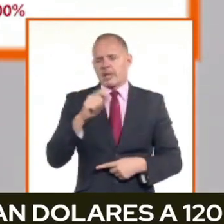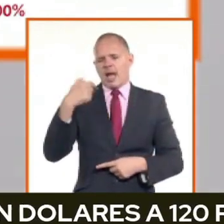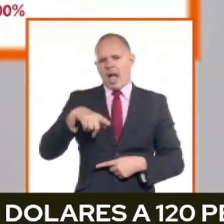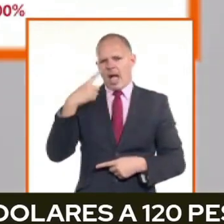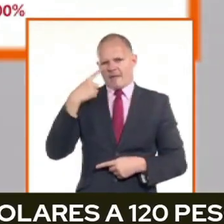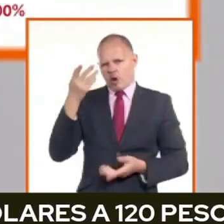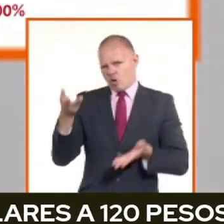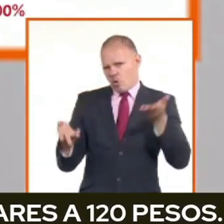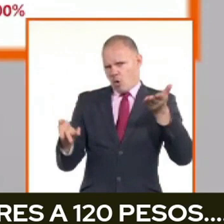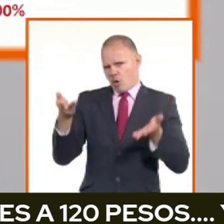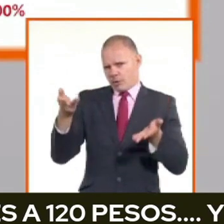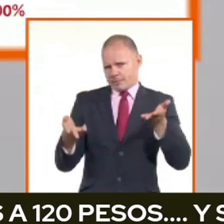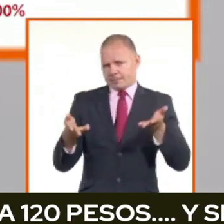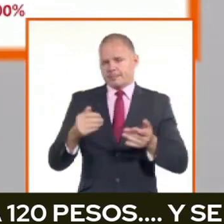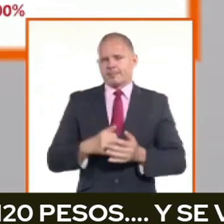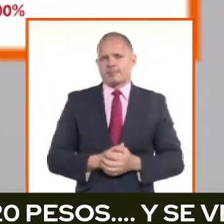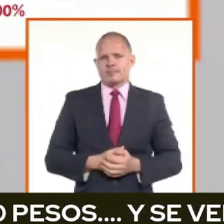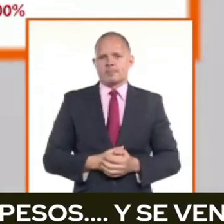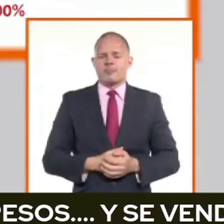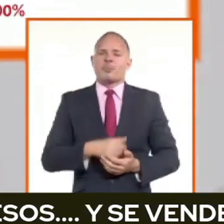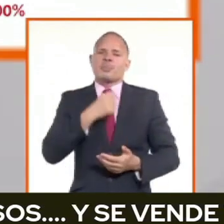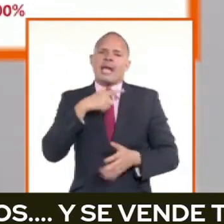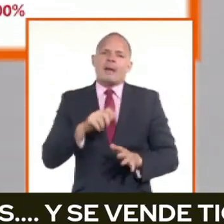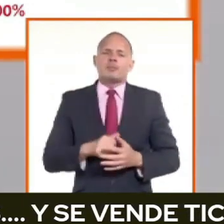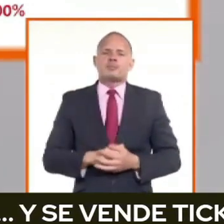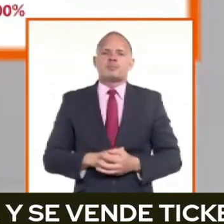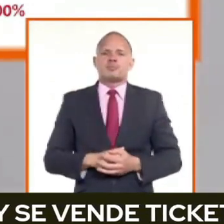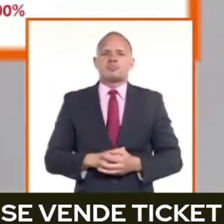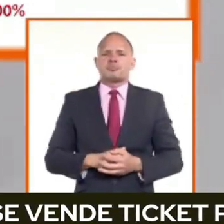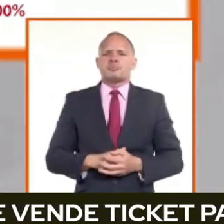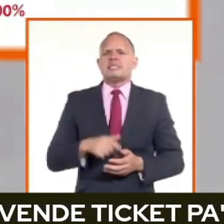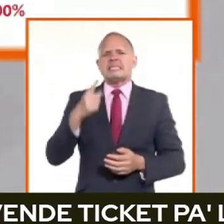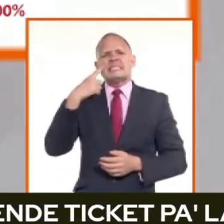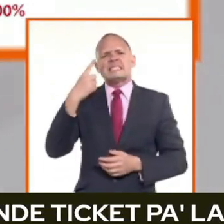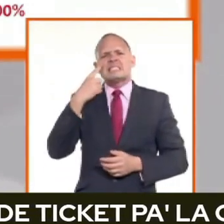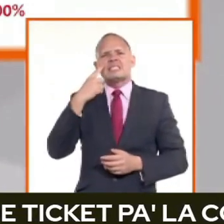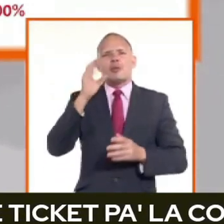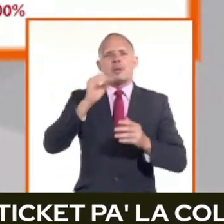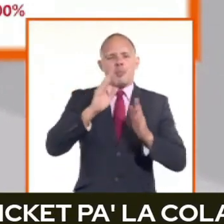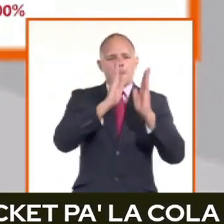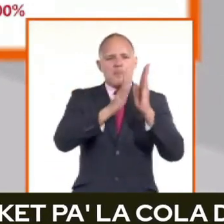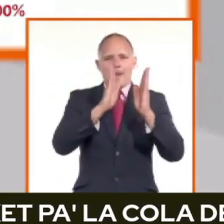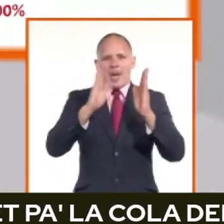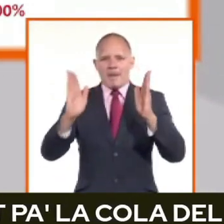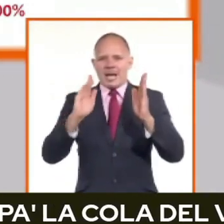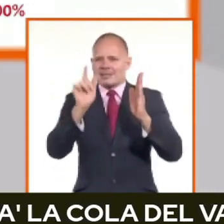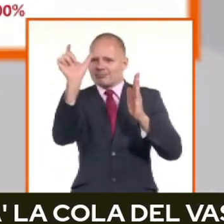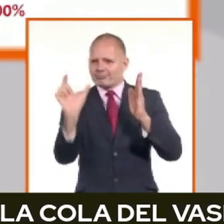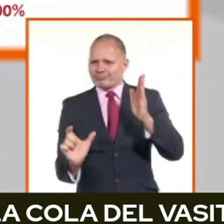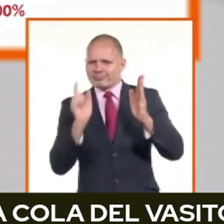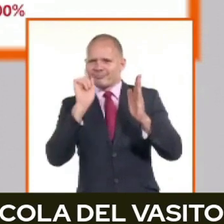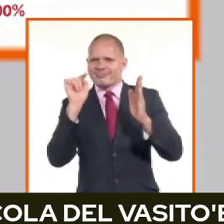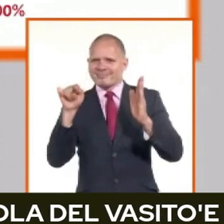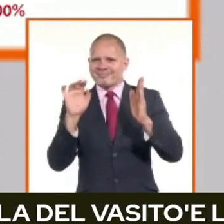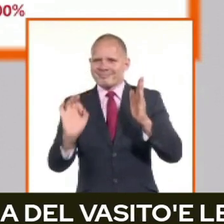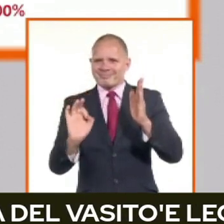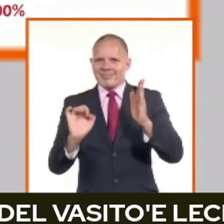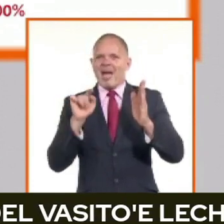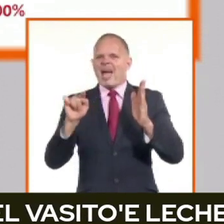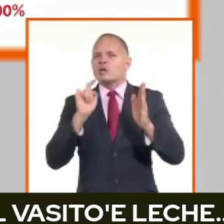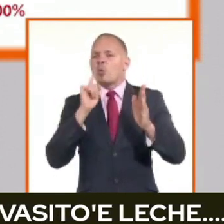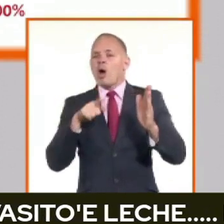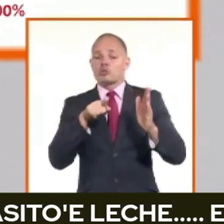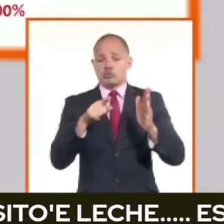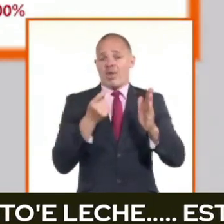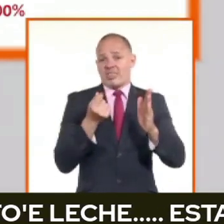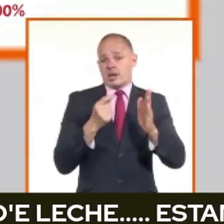peso cuando sería 122 1493 así como ejemplo ahora esa es la taza que el banco central va a